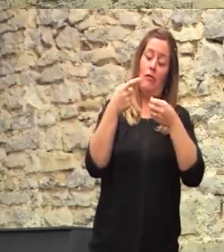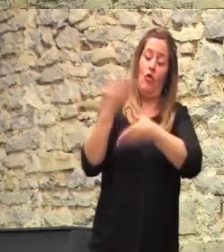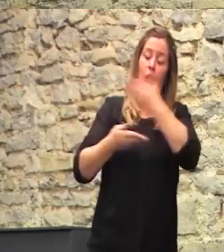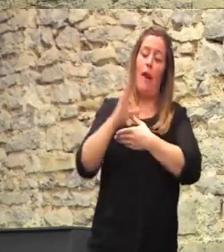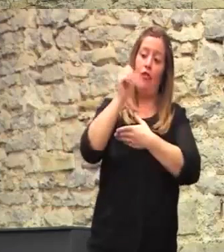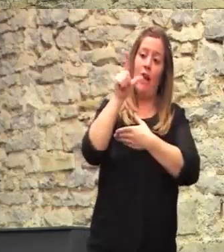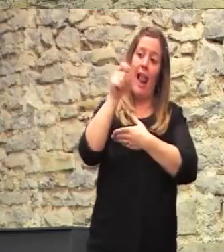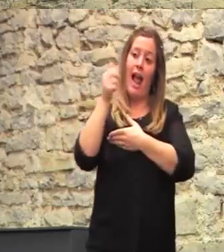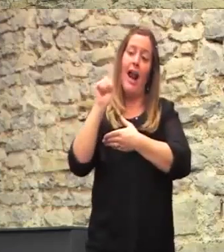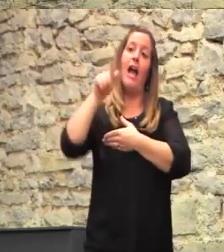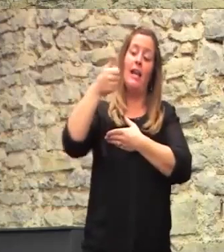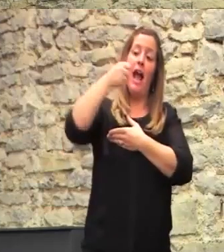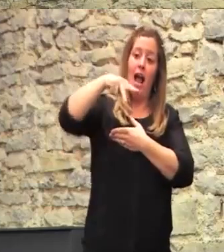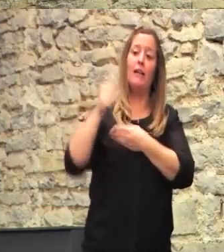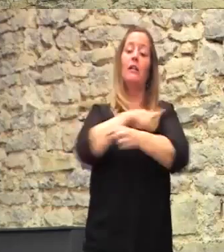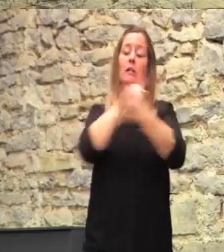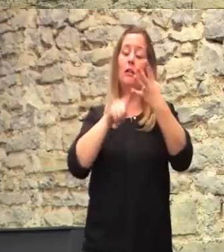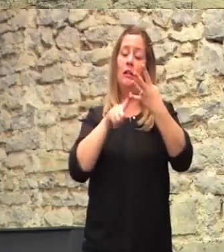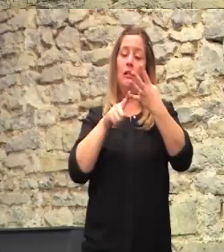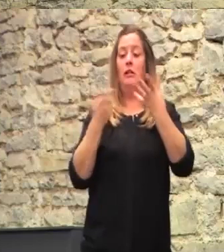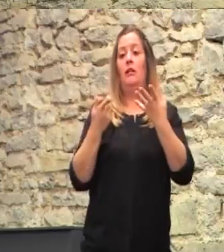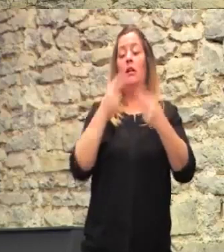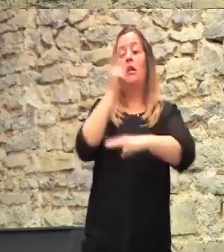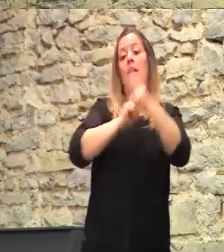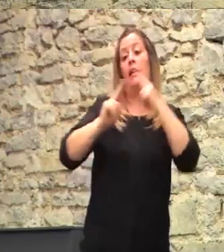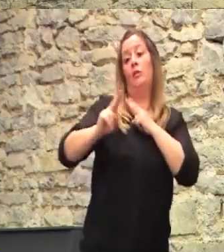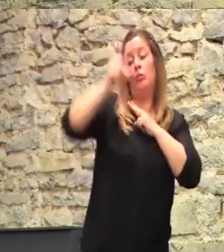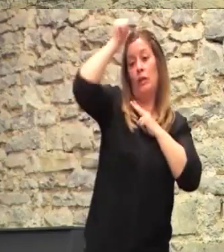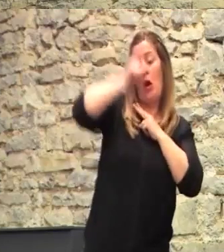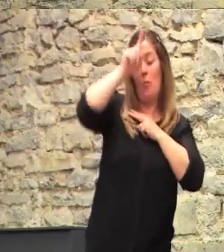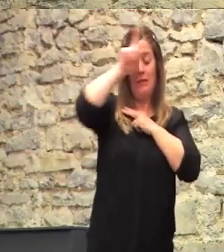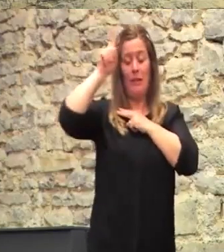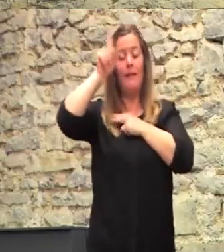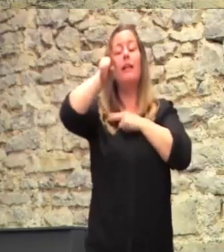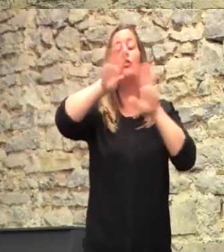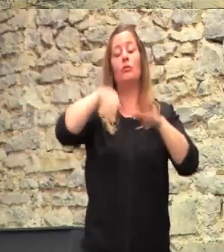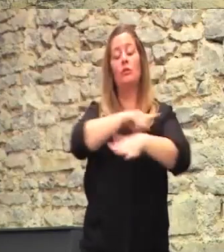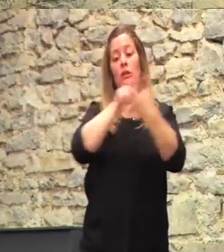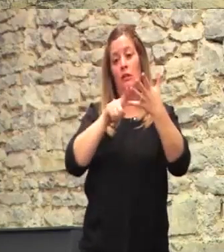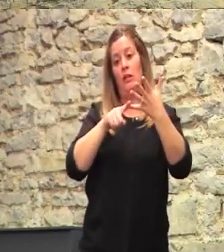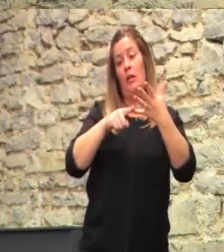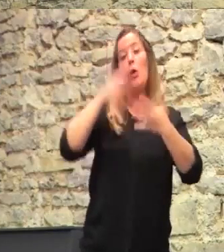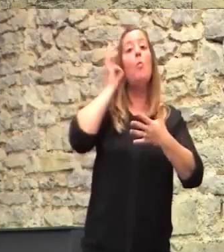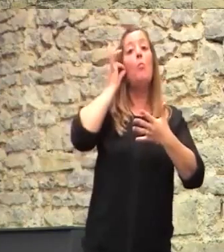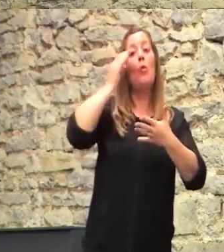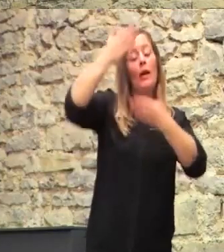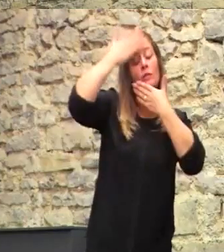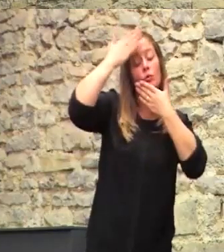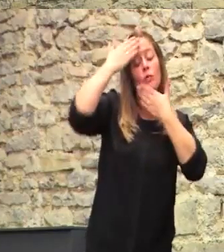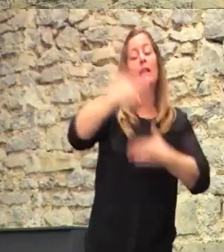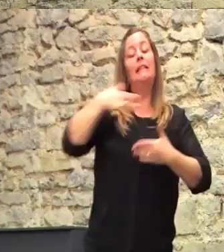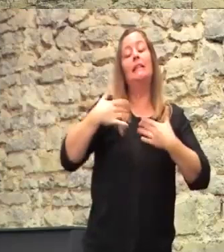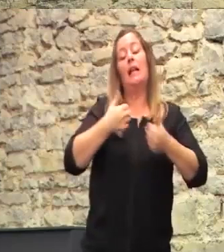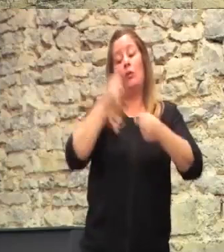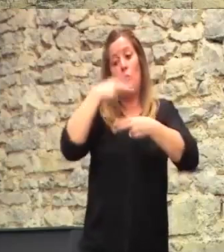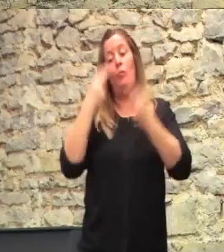las respuestas de los hombres madrileños al cambio de las mujeres mujeres musulmanas y salud pública hombres sanitarios